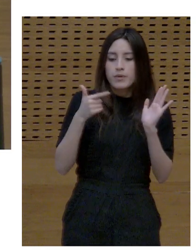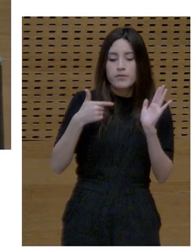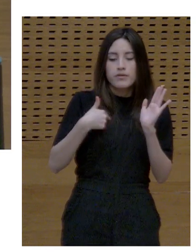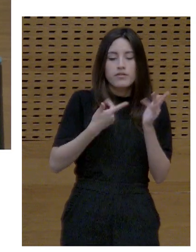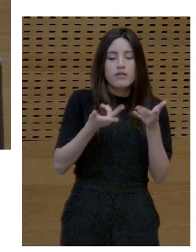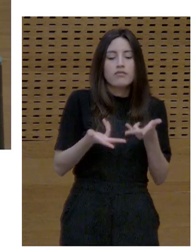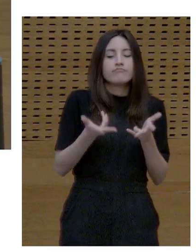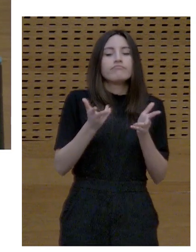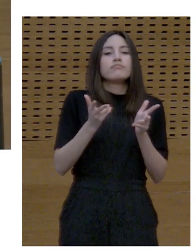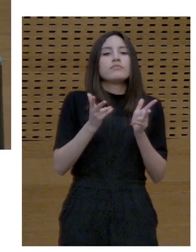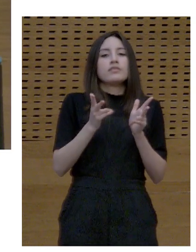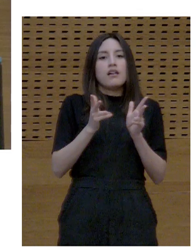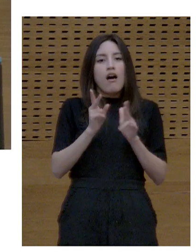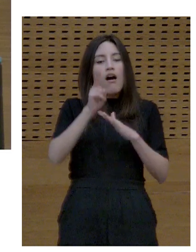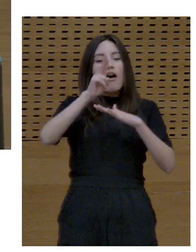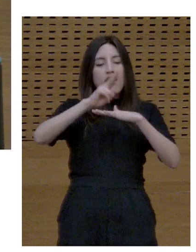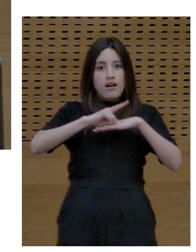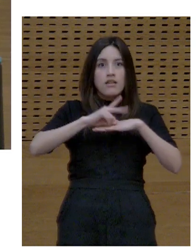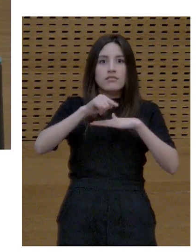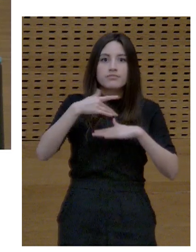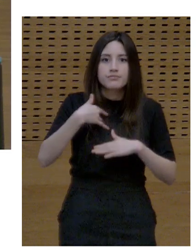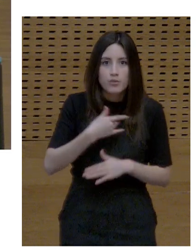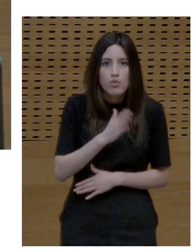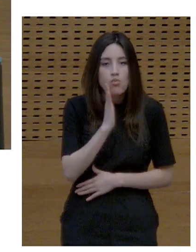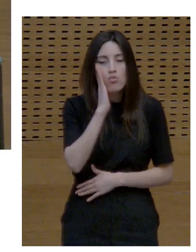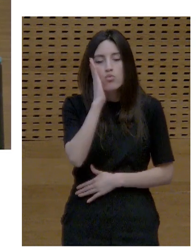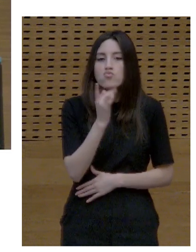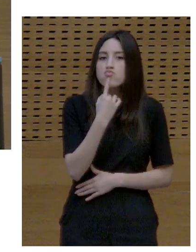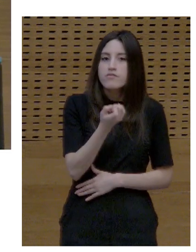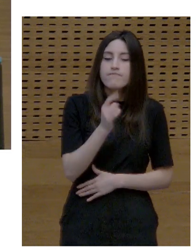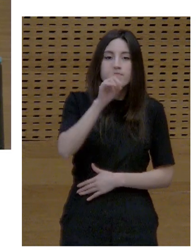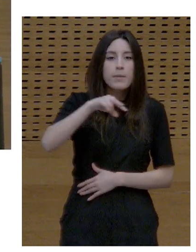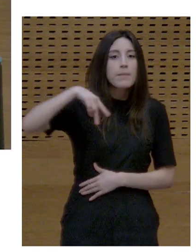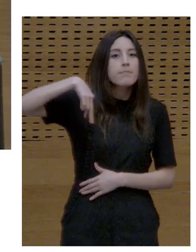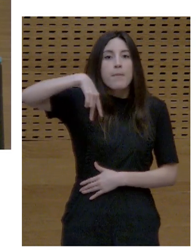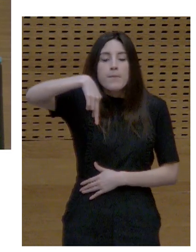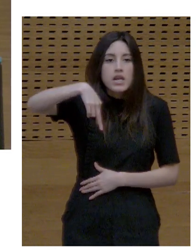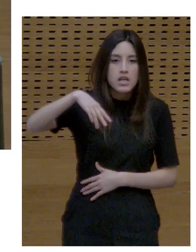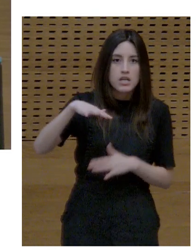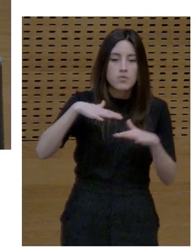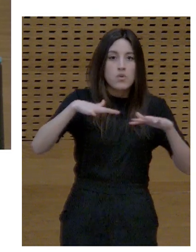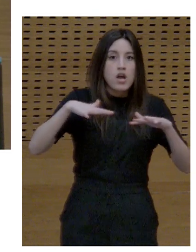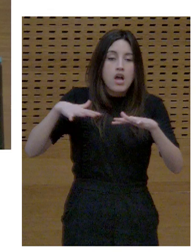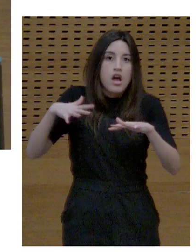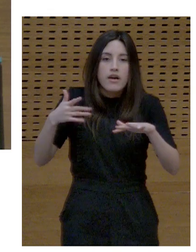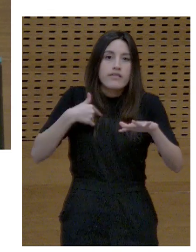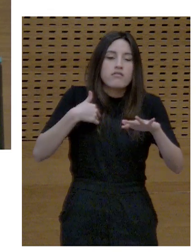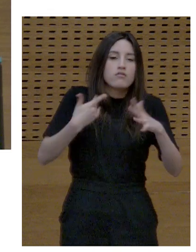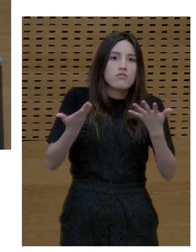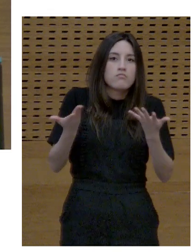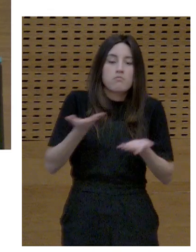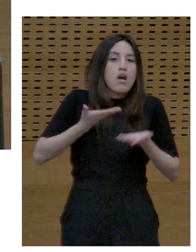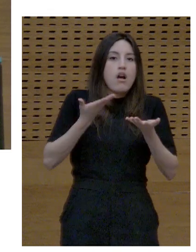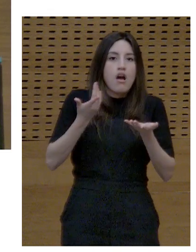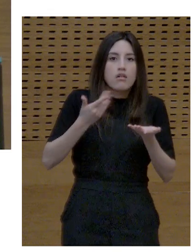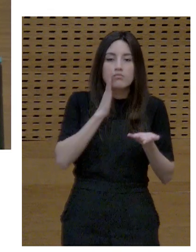el sueño. Puede ser sacudidas en las piernas mientras estoy dormido y que a veces me despiertan. Puede